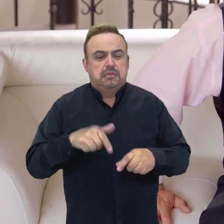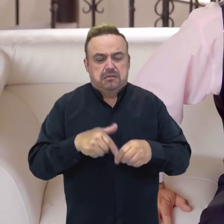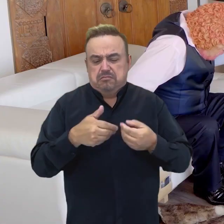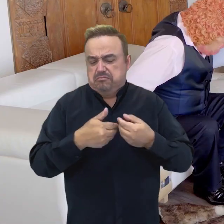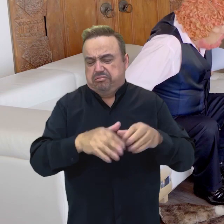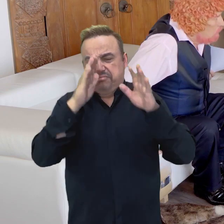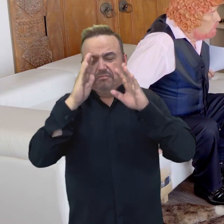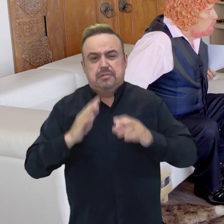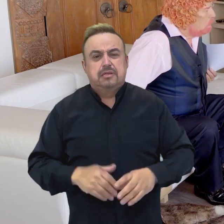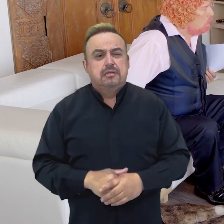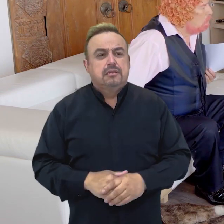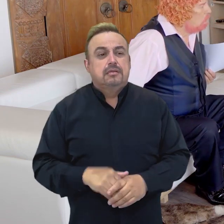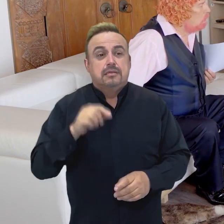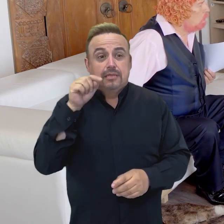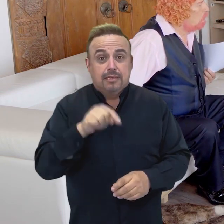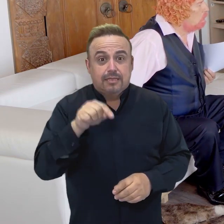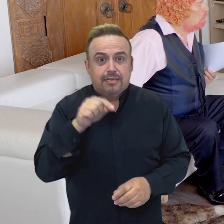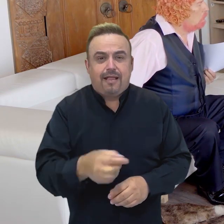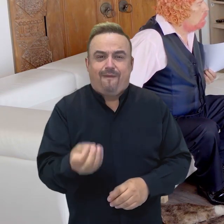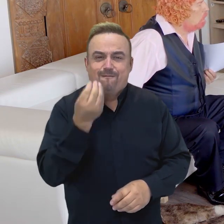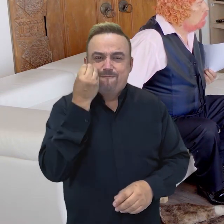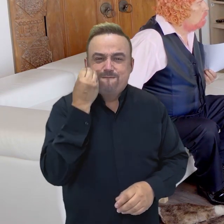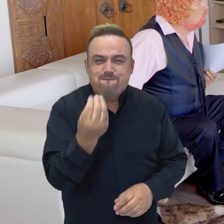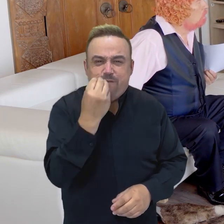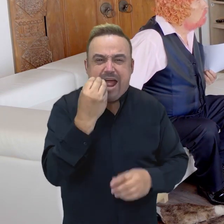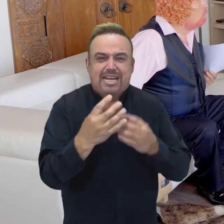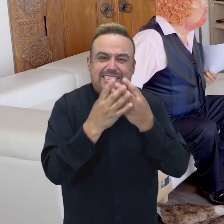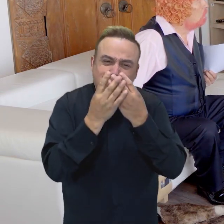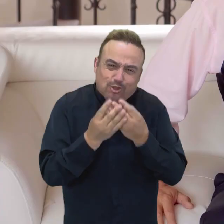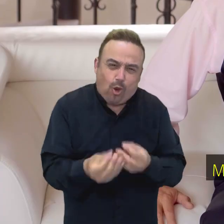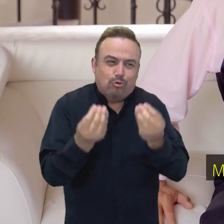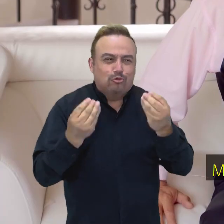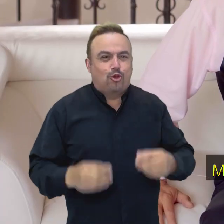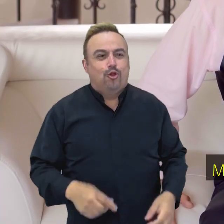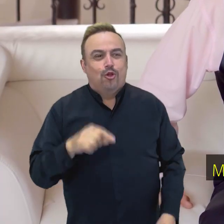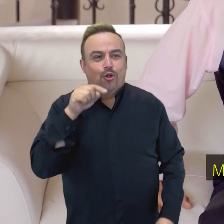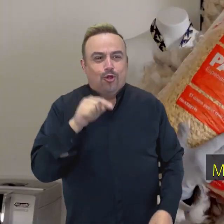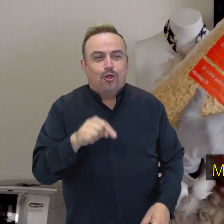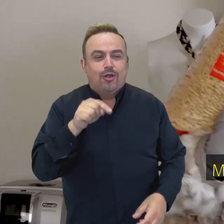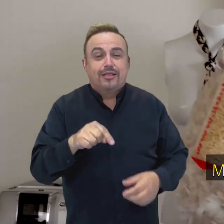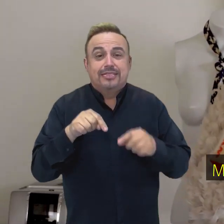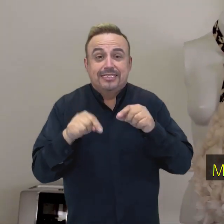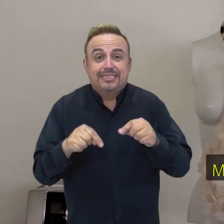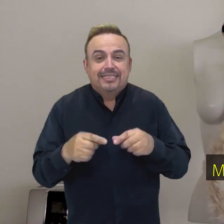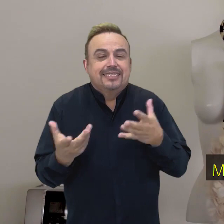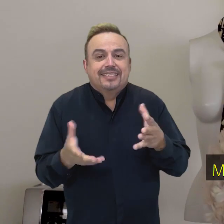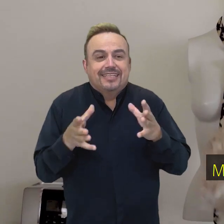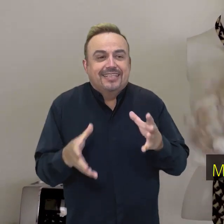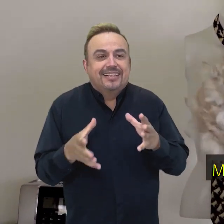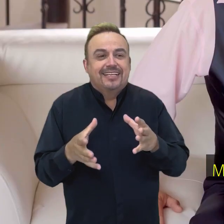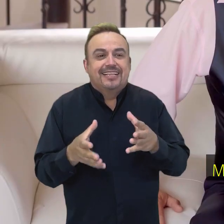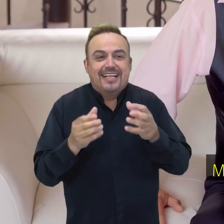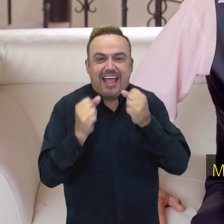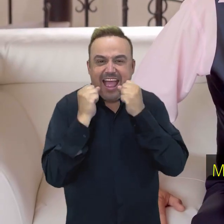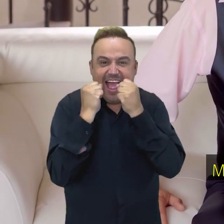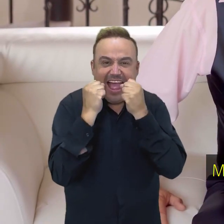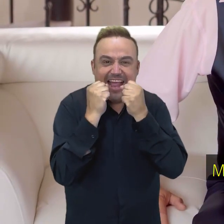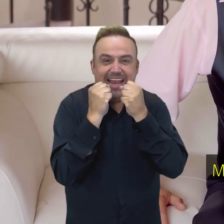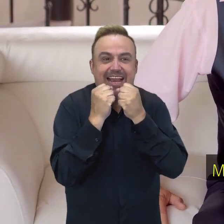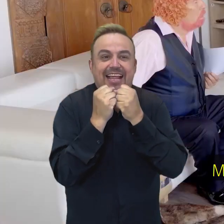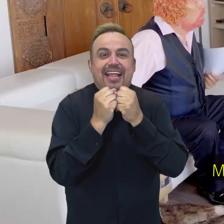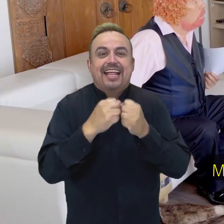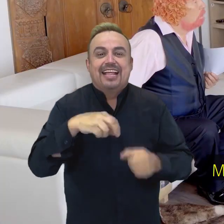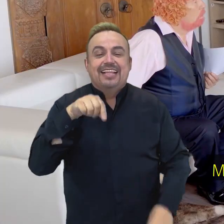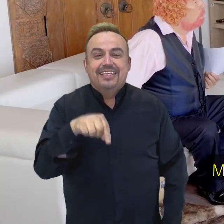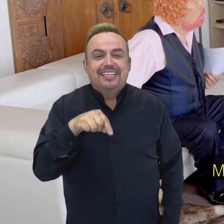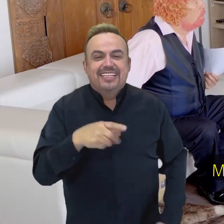que solución, esta es una buena solución. Mire, nada más, mira, vemos.